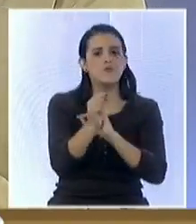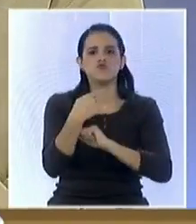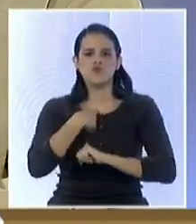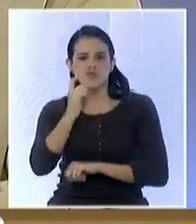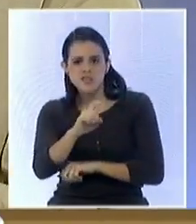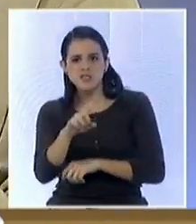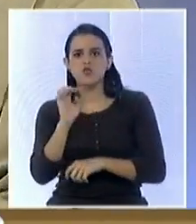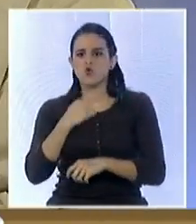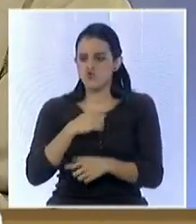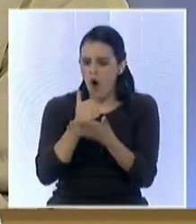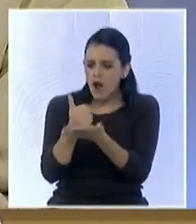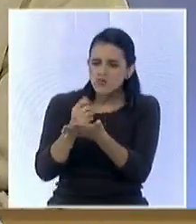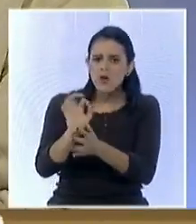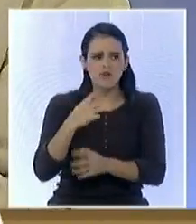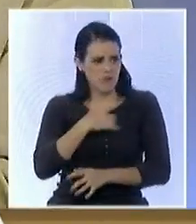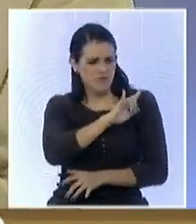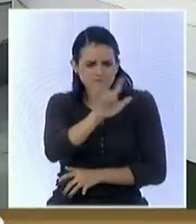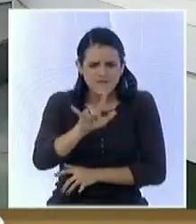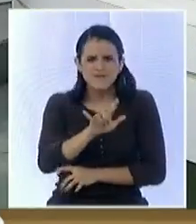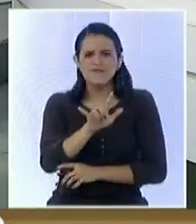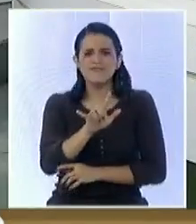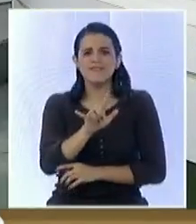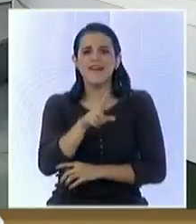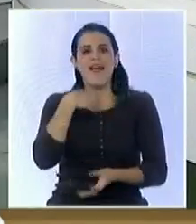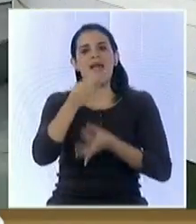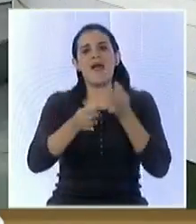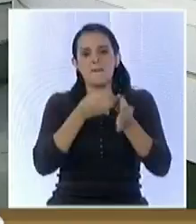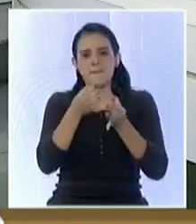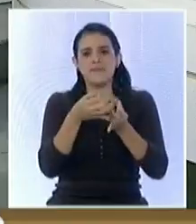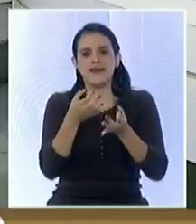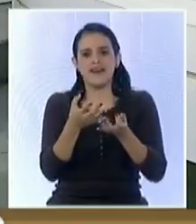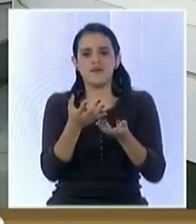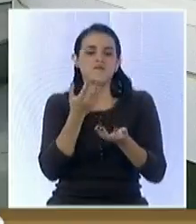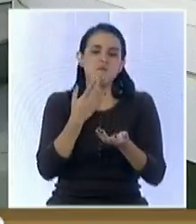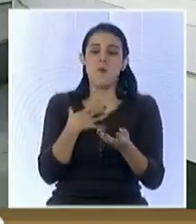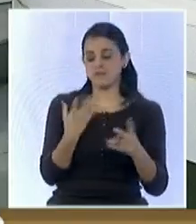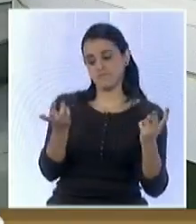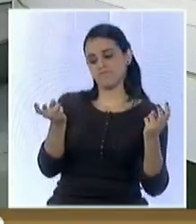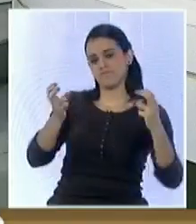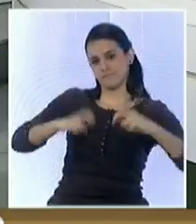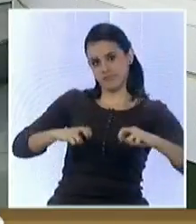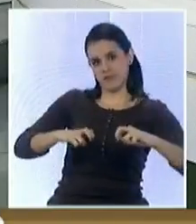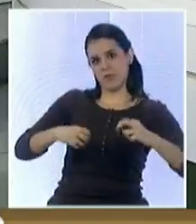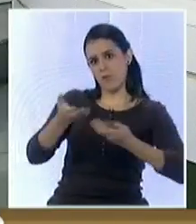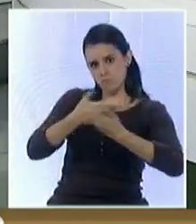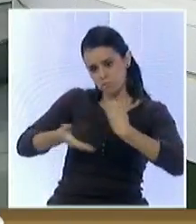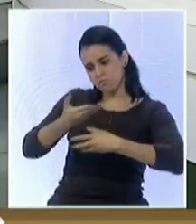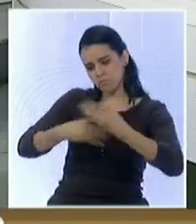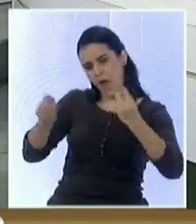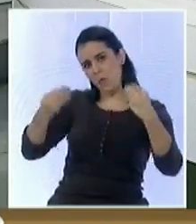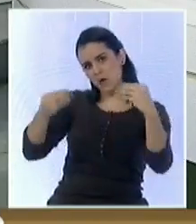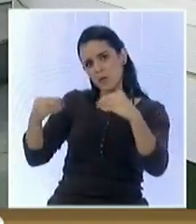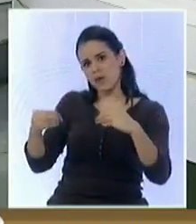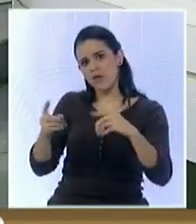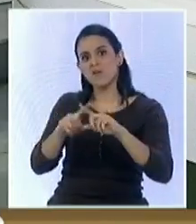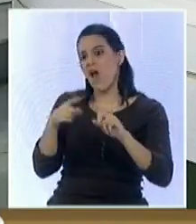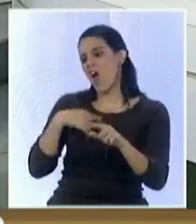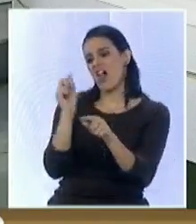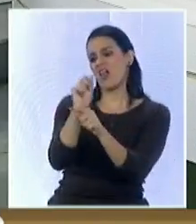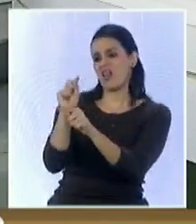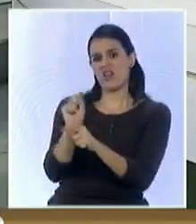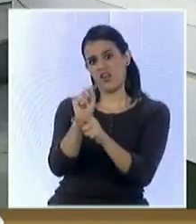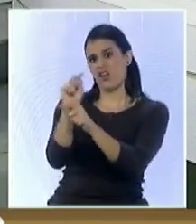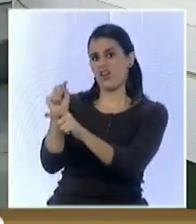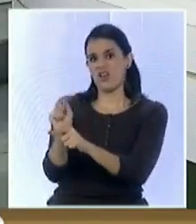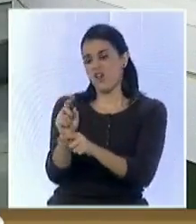te necesito, te quiero, te extraño, ¿cómo podemos estar más cerca? Vamos a sentarnos a negociar y no justificar ¿por qué tú no me quieres entonces?